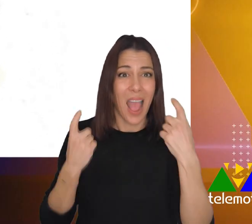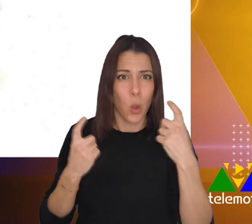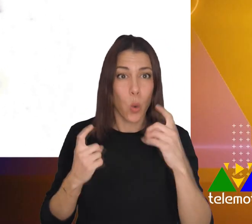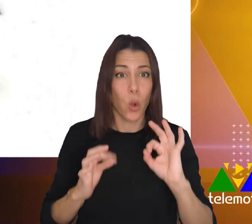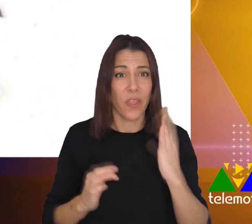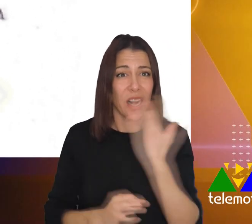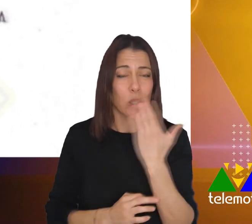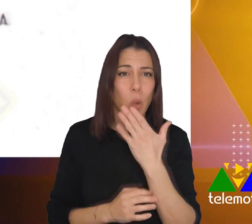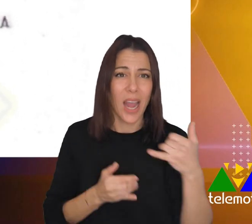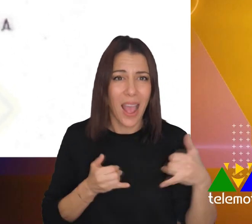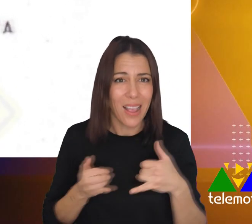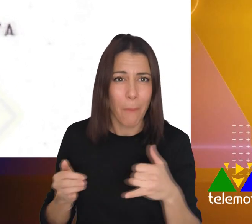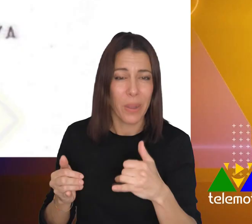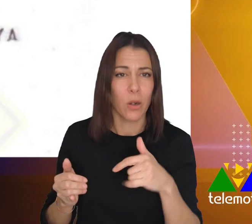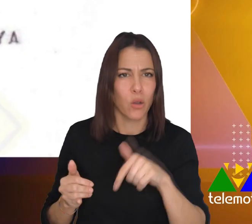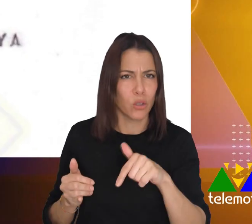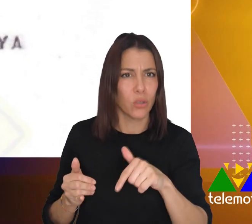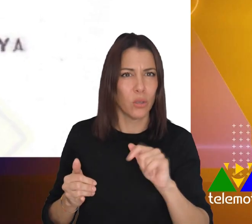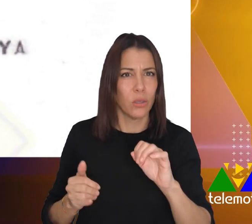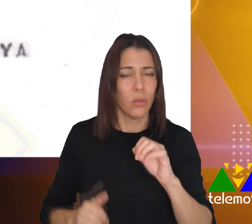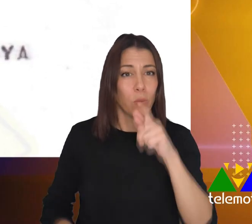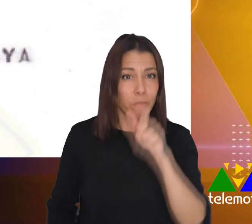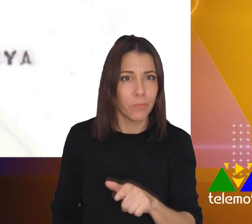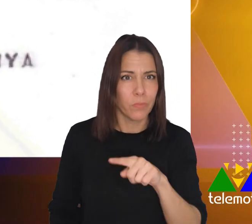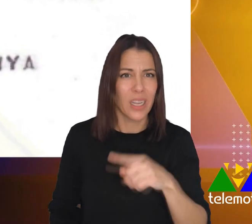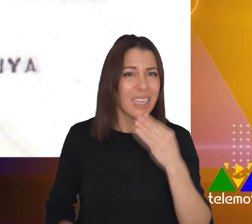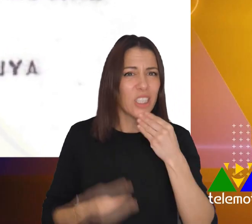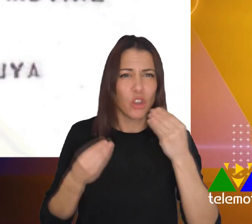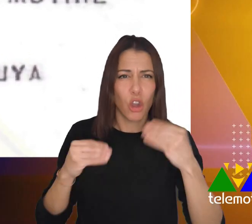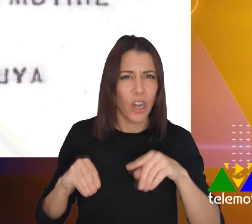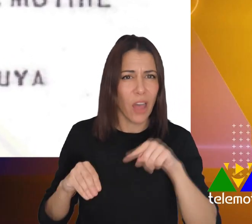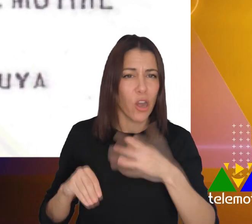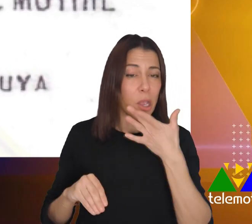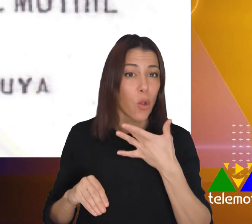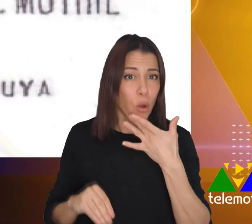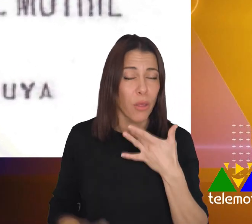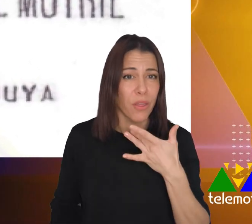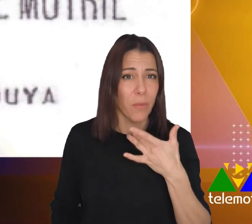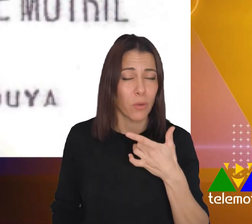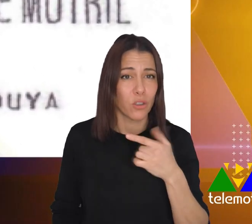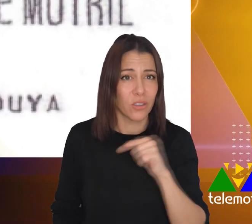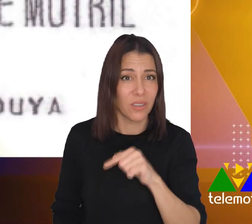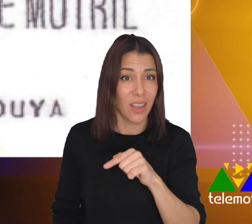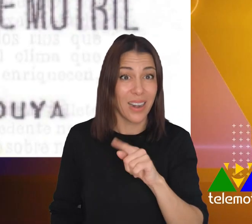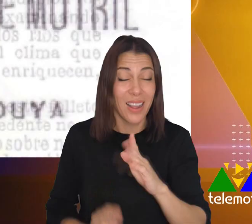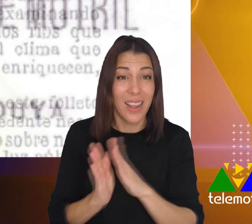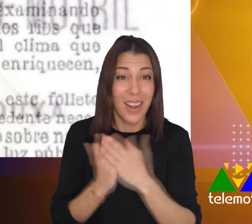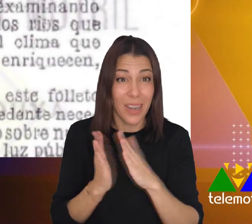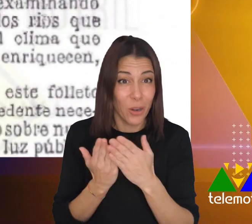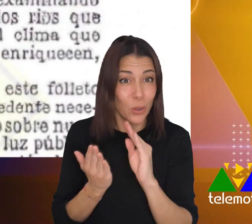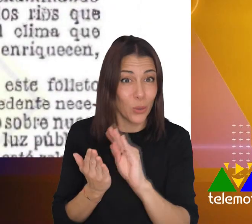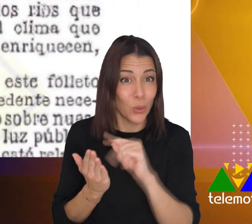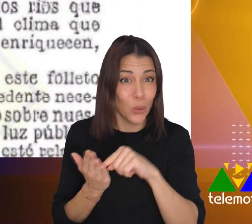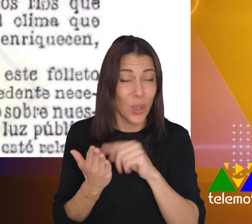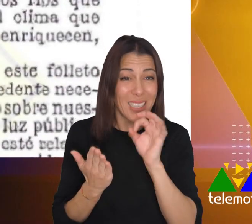Caminos, ¿no? que fue uno de los historiadores que conocemos y su librito sobre